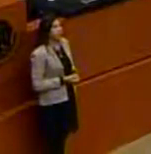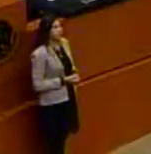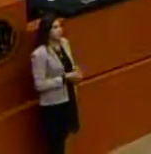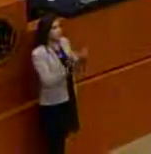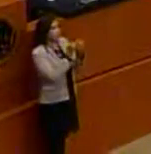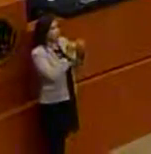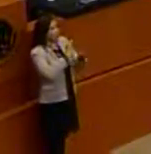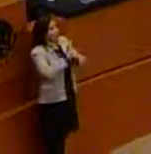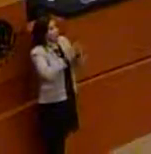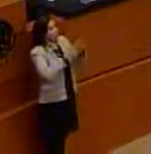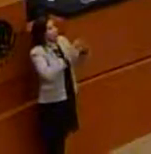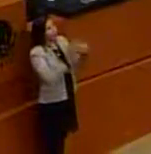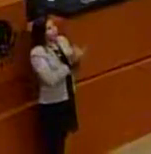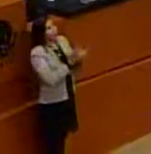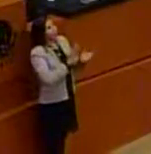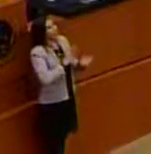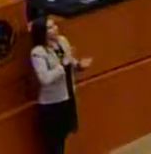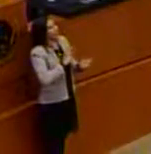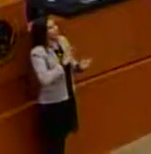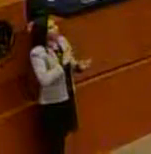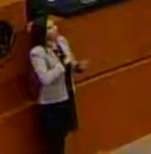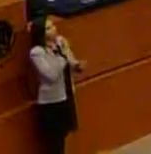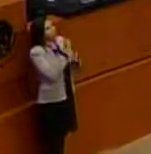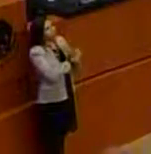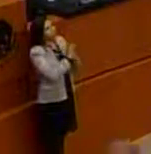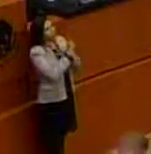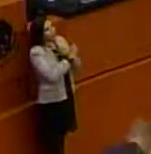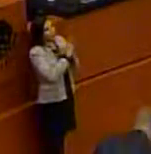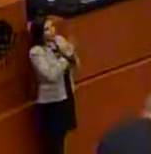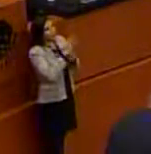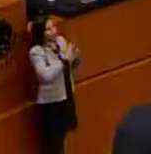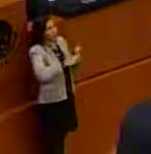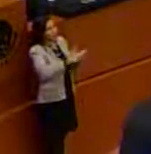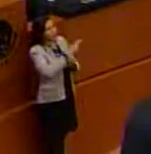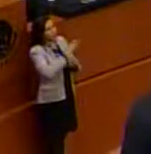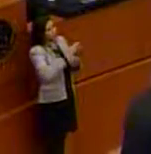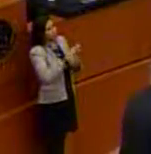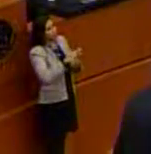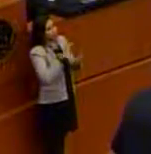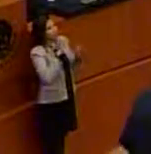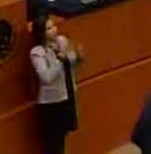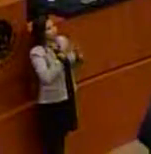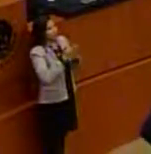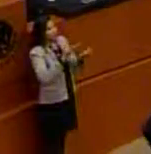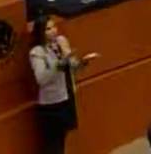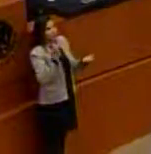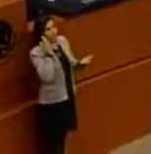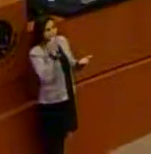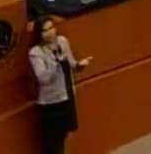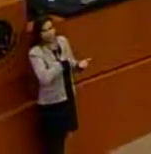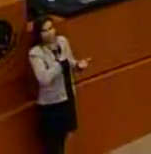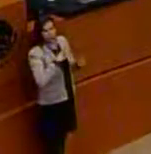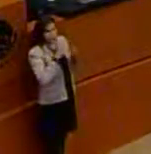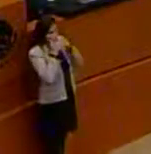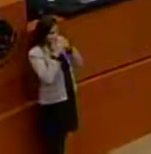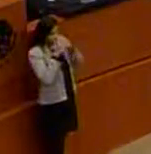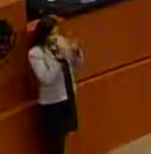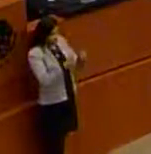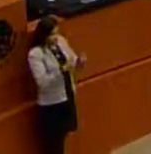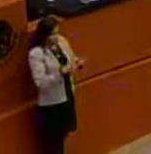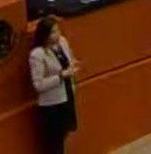pero también mundial, porque tenemos una problemática que ya llegó la hora de atender.